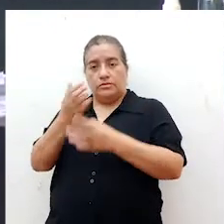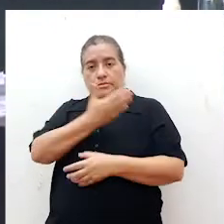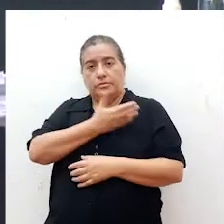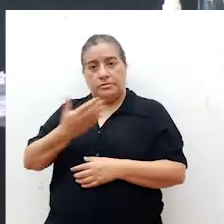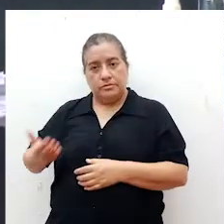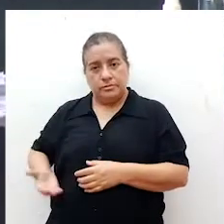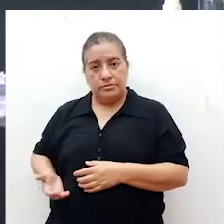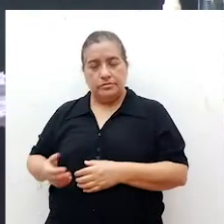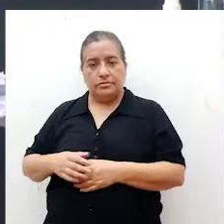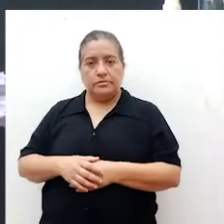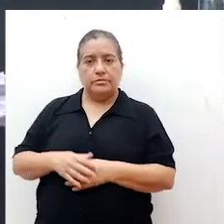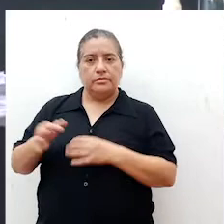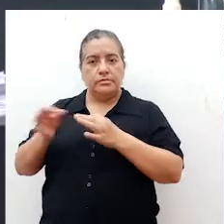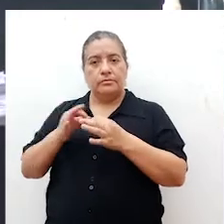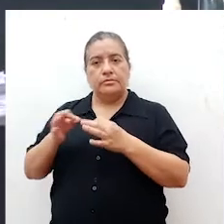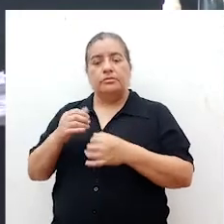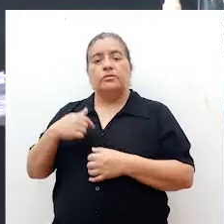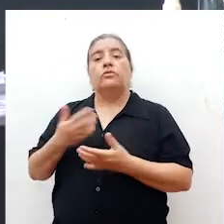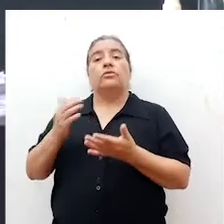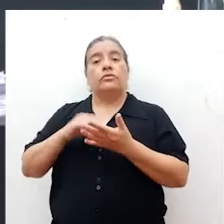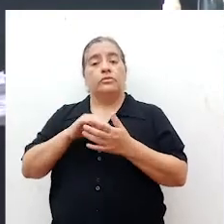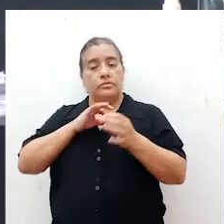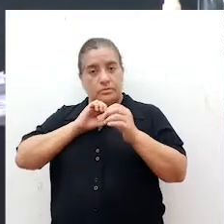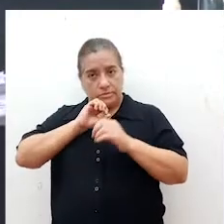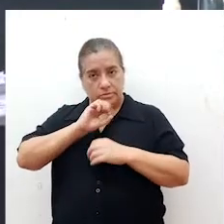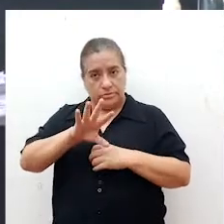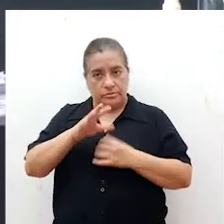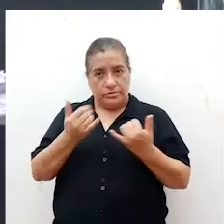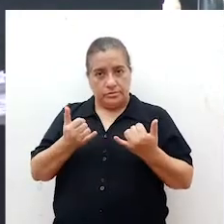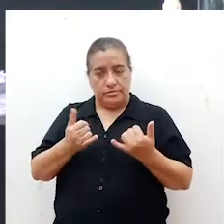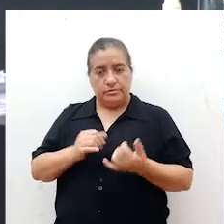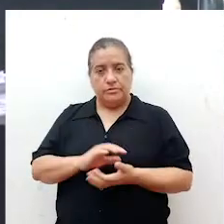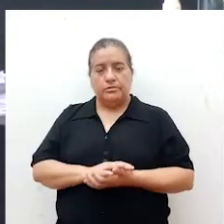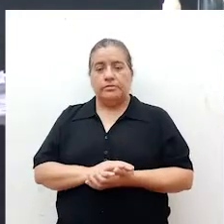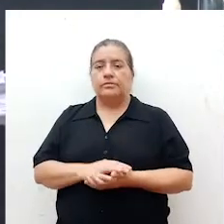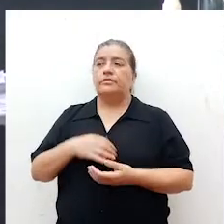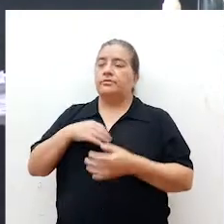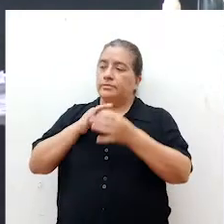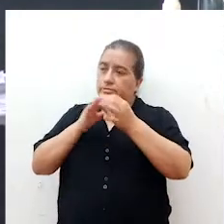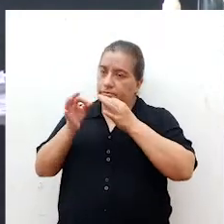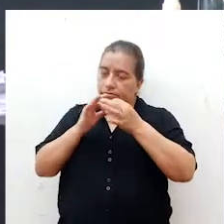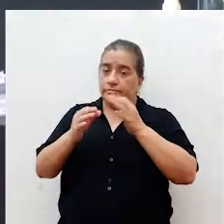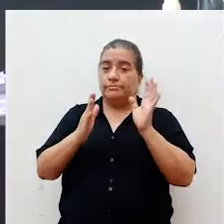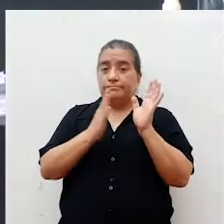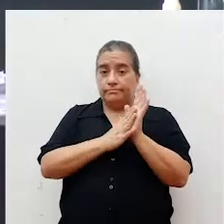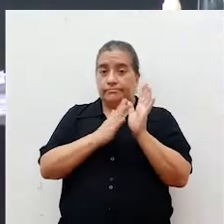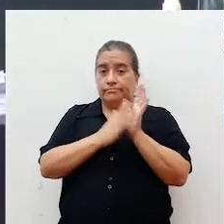en el Consejo de Estado. Y en ese momento dijimos, y hoy día lo quiero repetir,